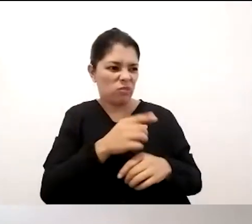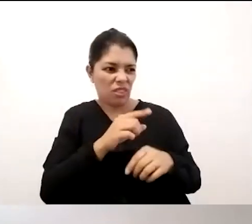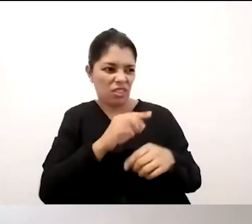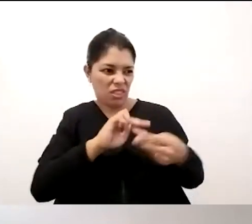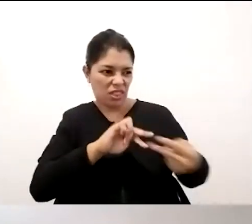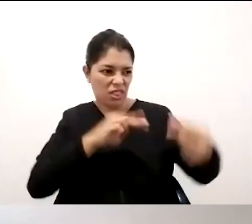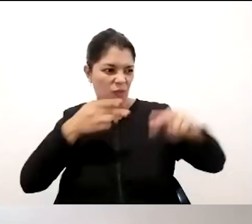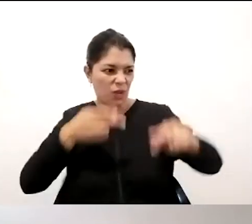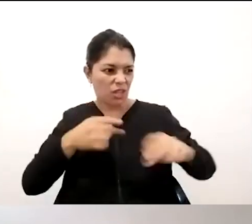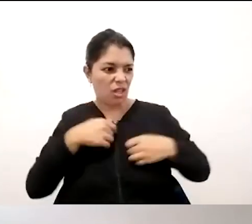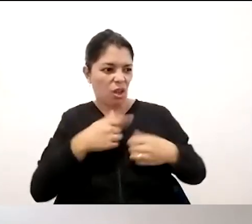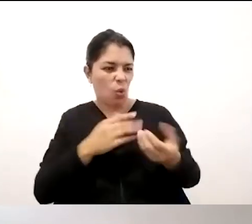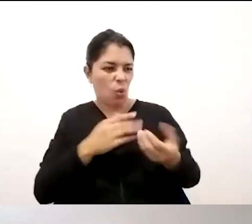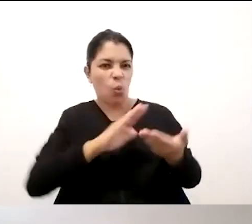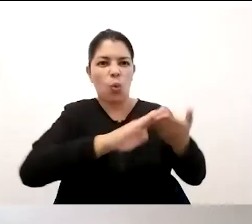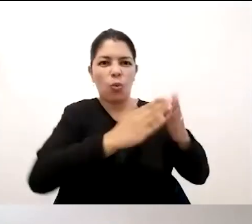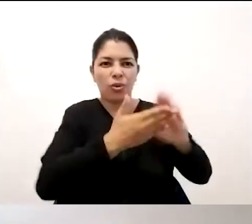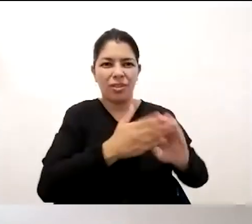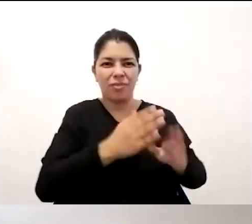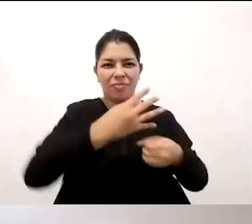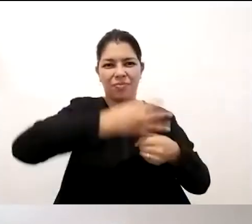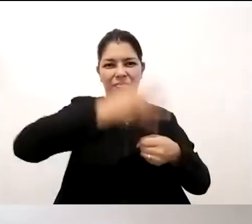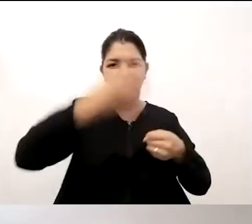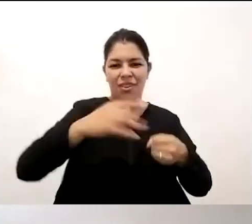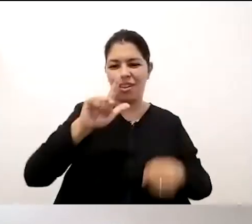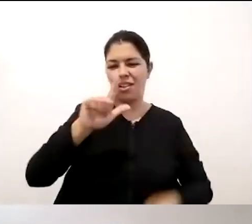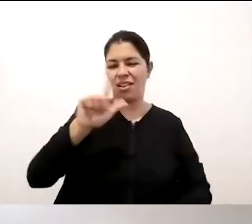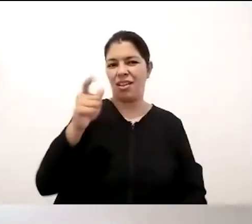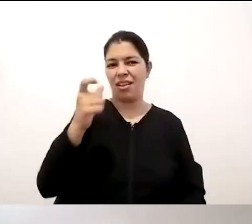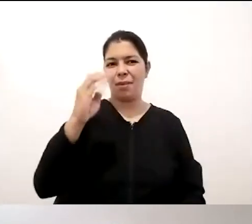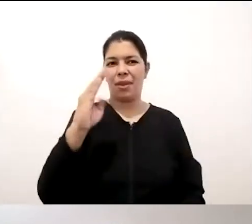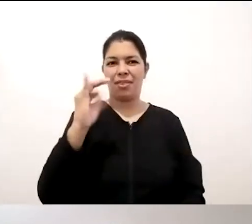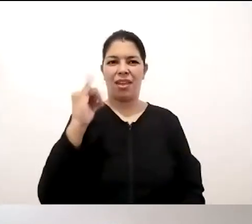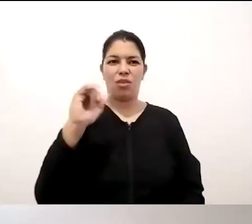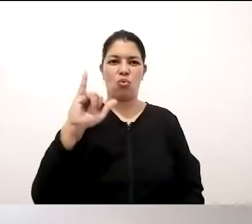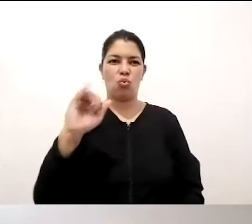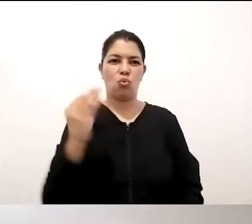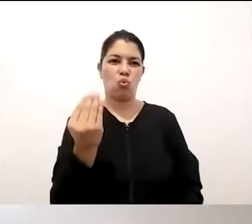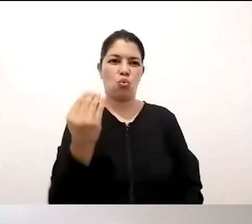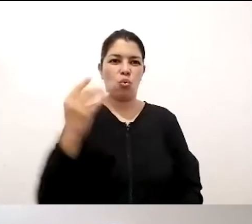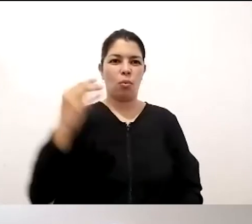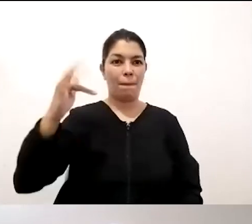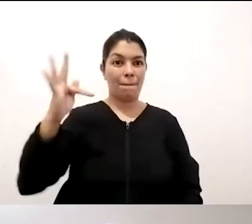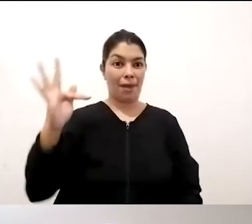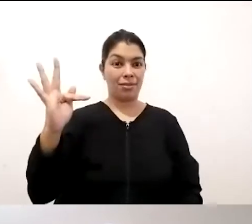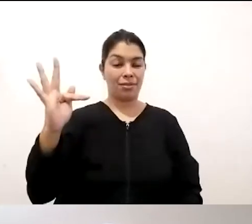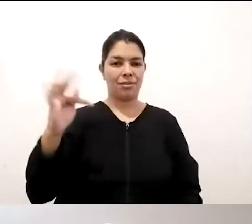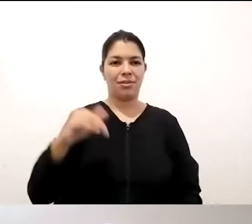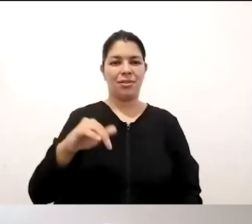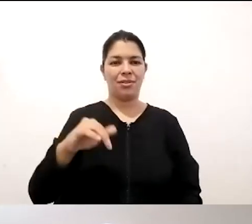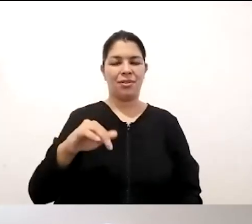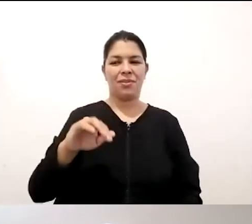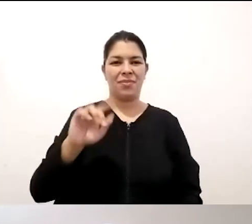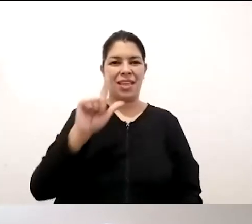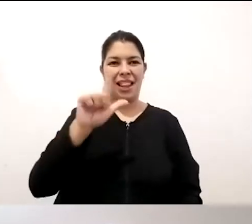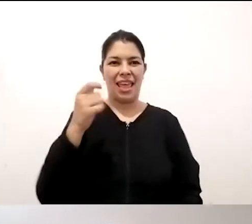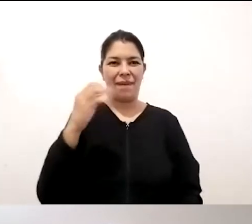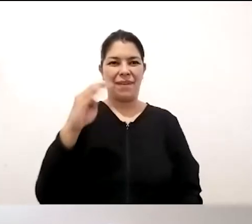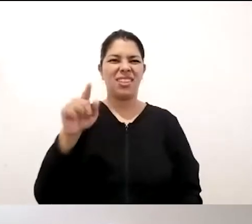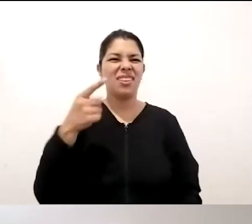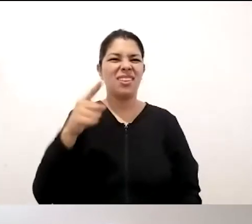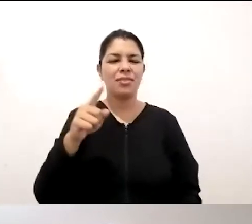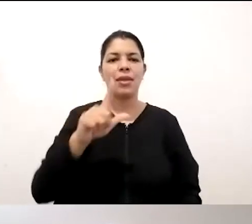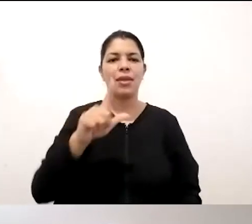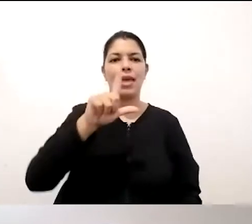comunidades LGBTIQ+, que lo que significa esta sigla, perdón, es lesbianas,